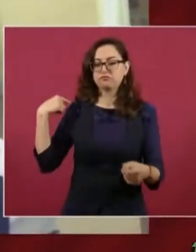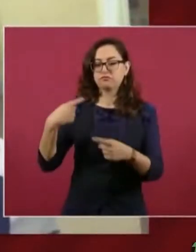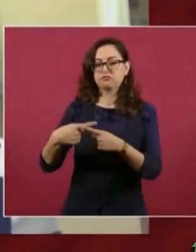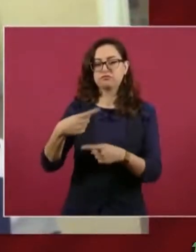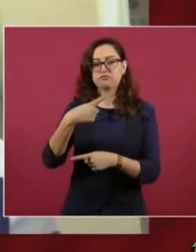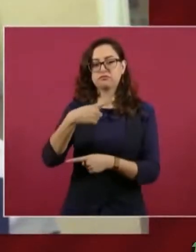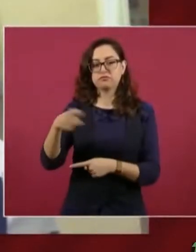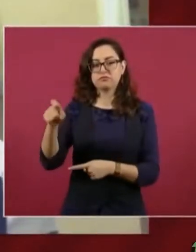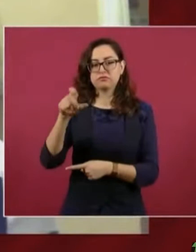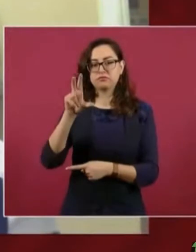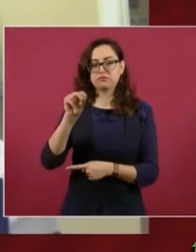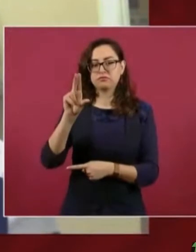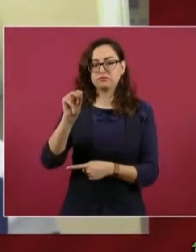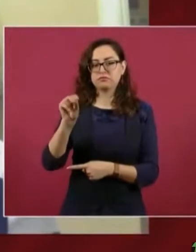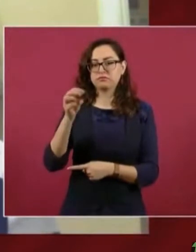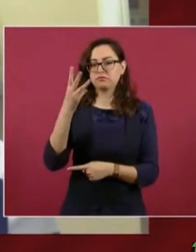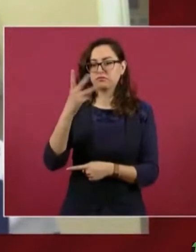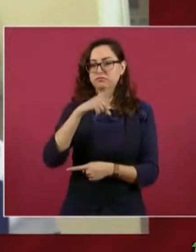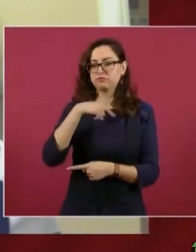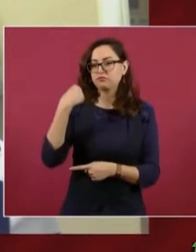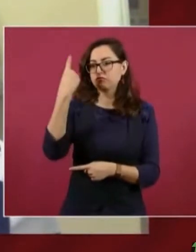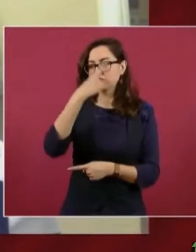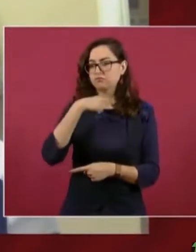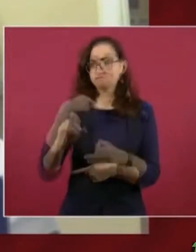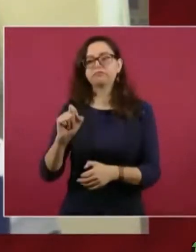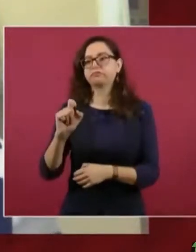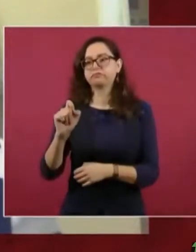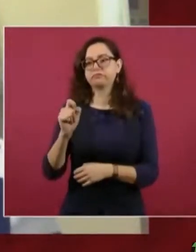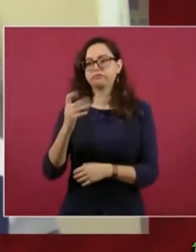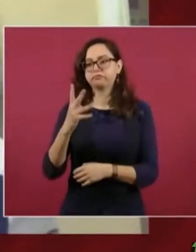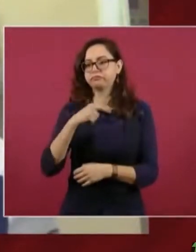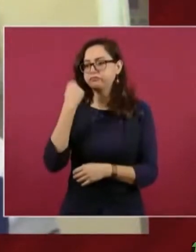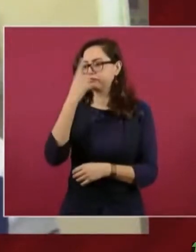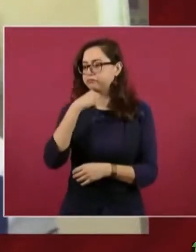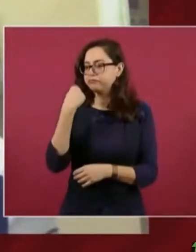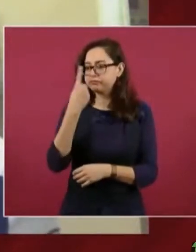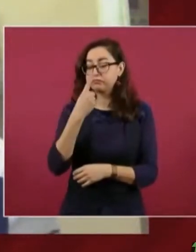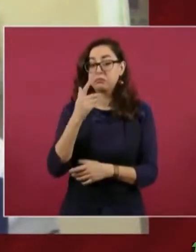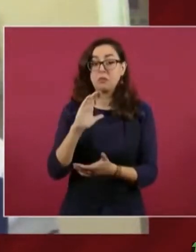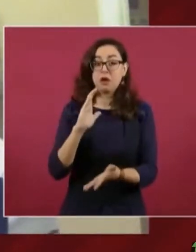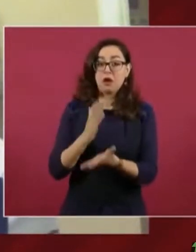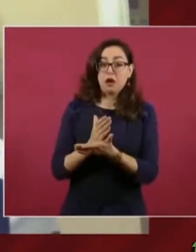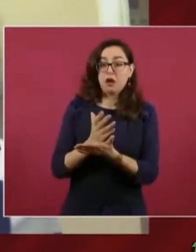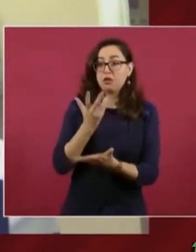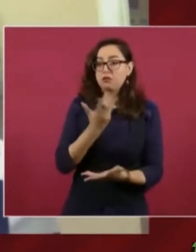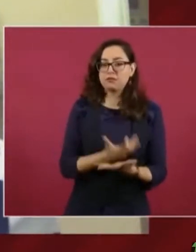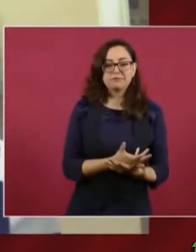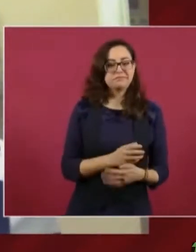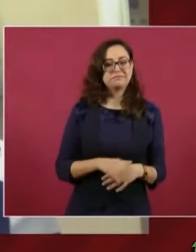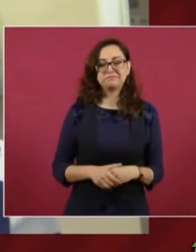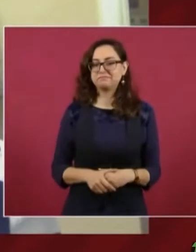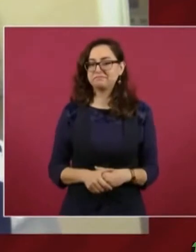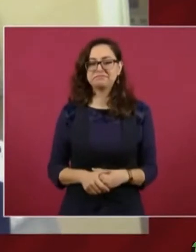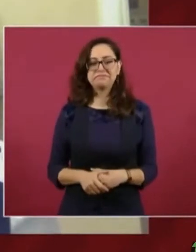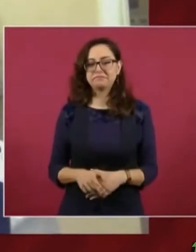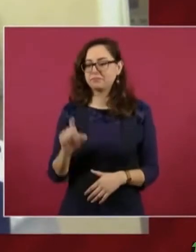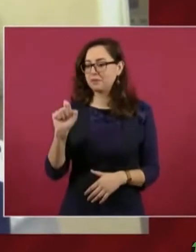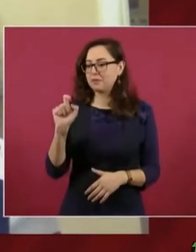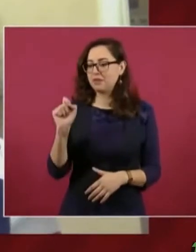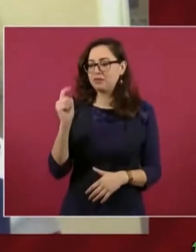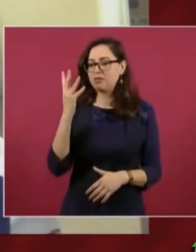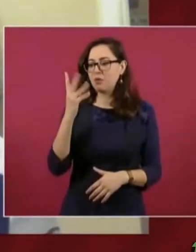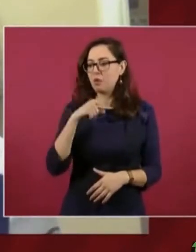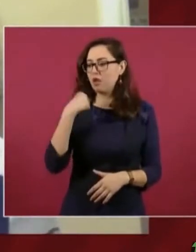183 horas de trabajo ininterrumpido jamás se suspenden labores se trabajan las 24 horas del